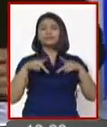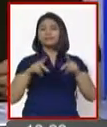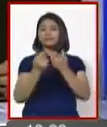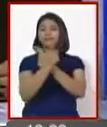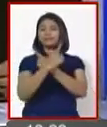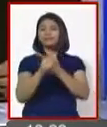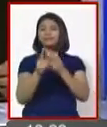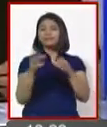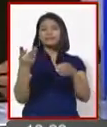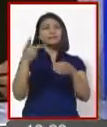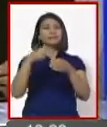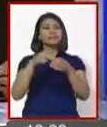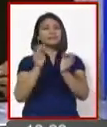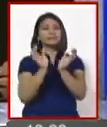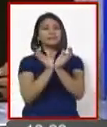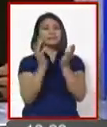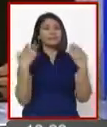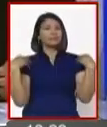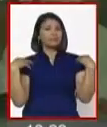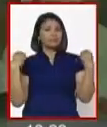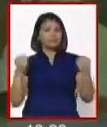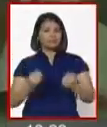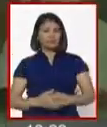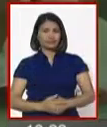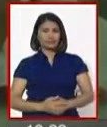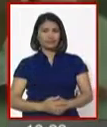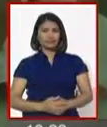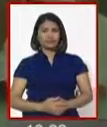libre afiliación a las cajas de salud.